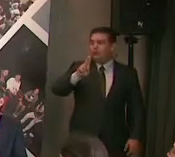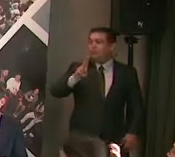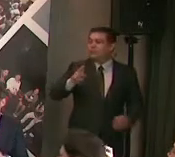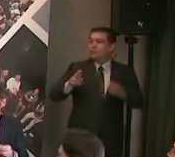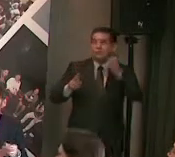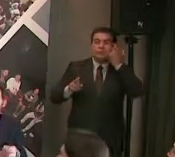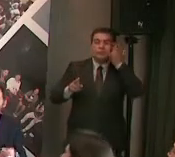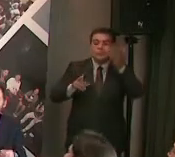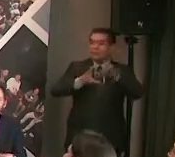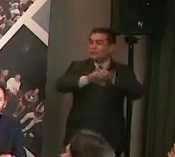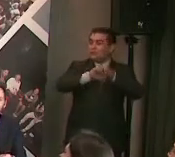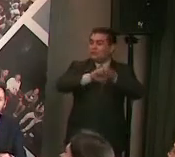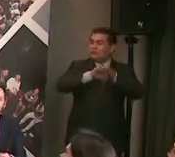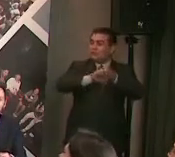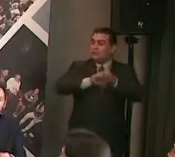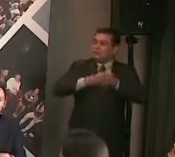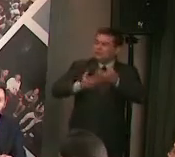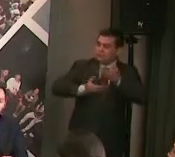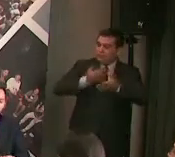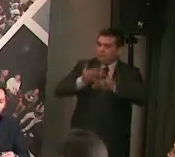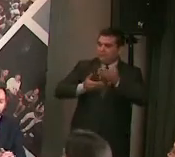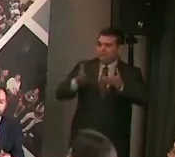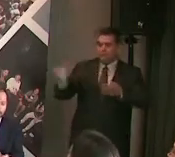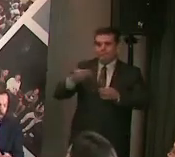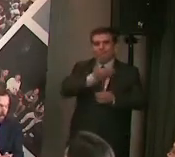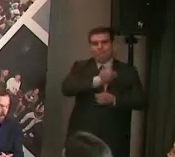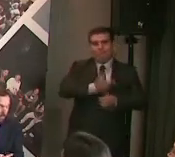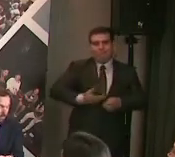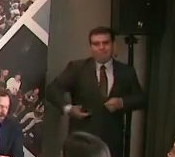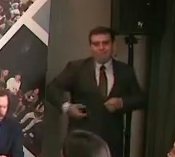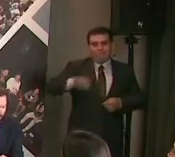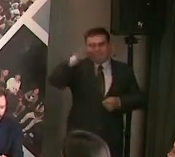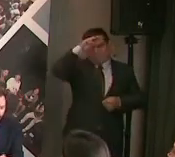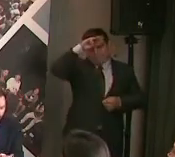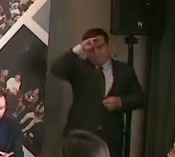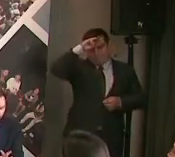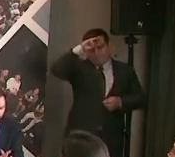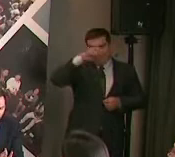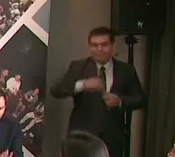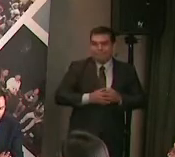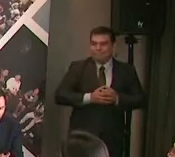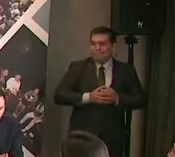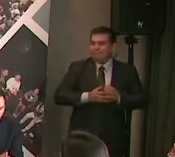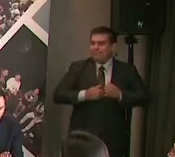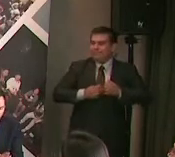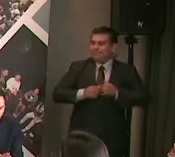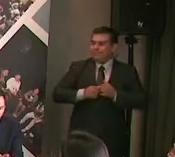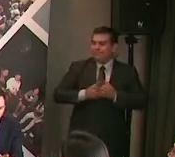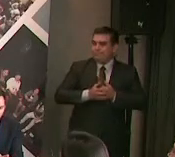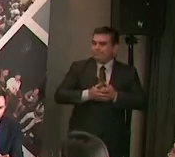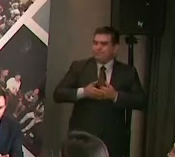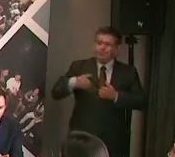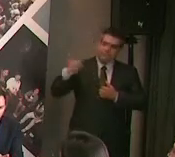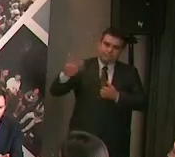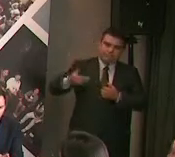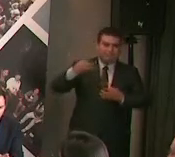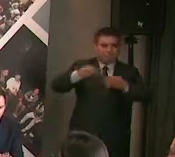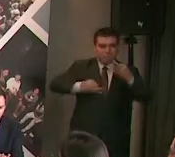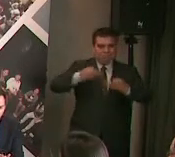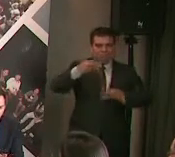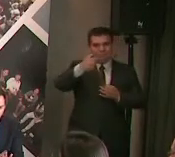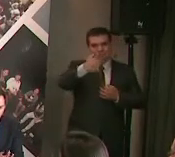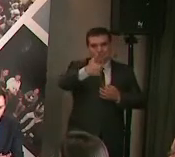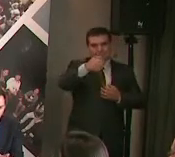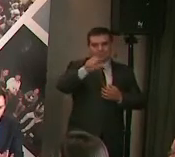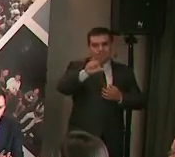a la magistrada Claudia Valle Águilas Ocho, presidenta de la Sala Regional Monterrey del Tribunal Electoral del Poder Judicial de la Federación, a la magistrada Gabriela